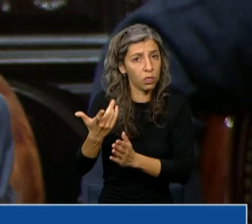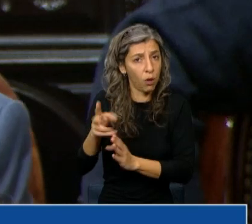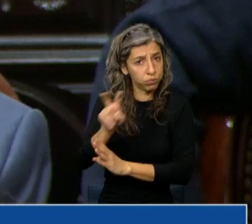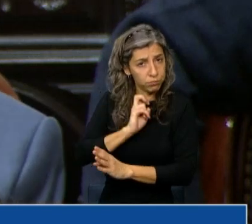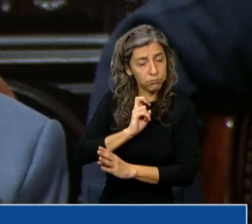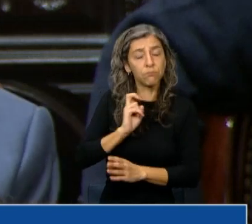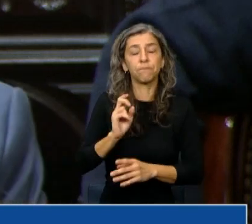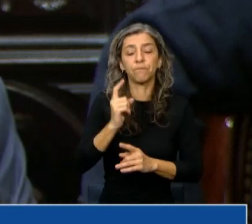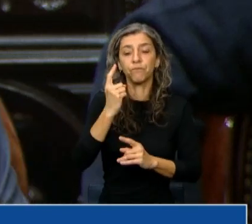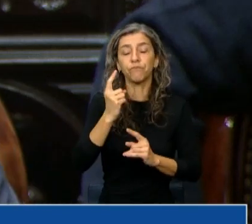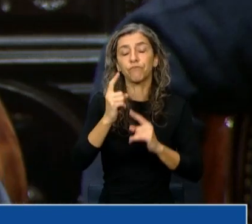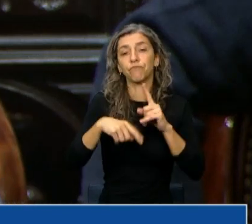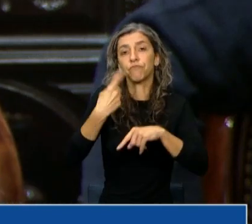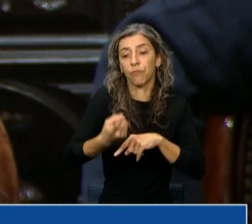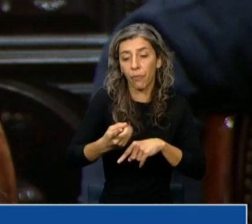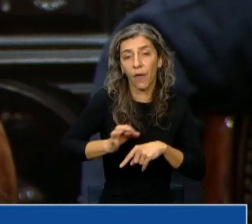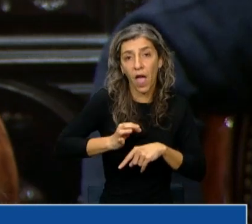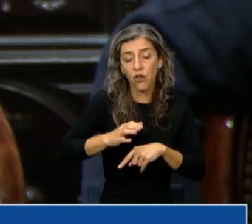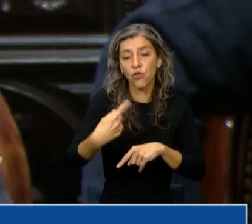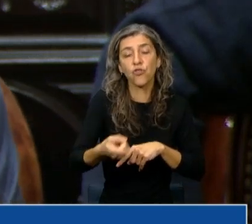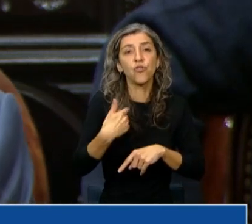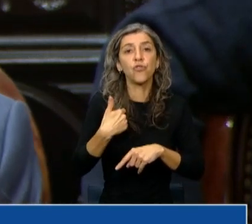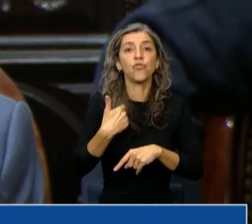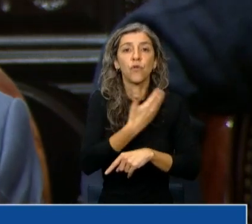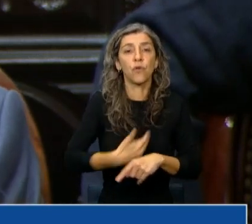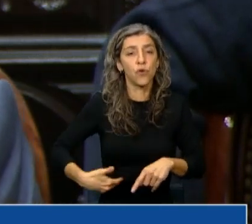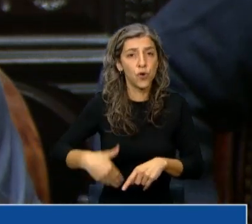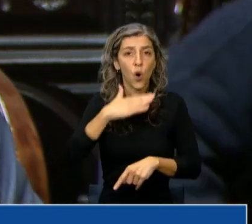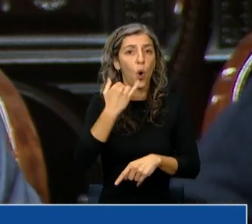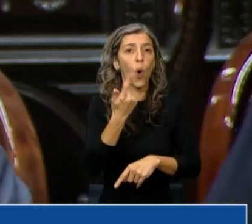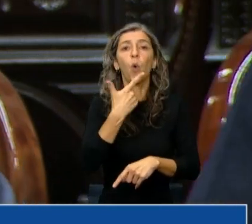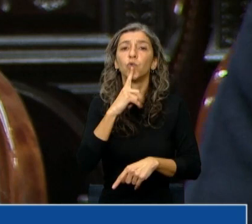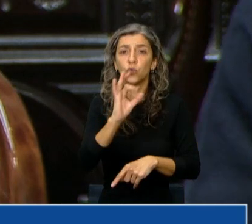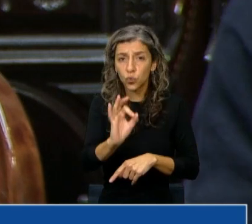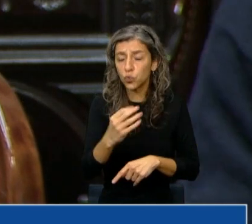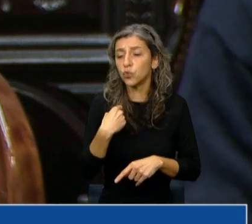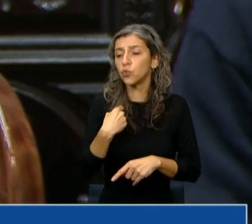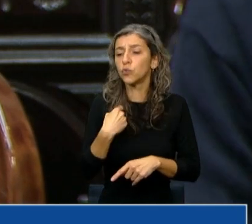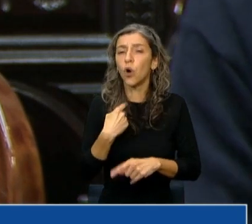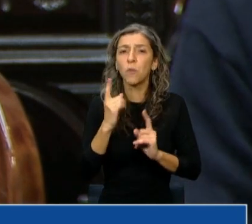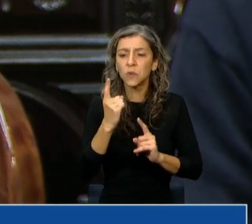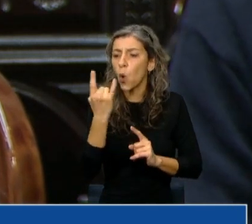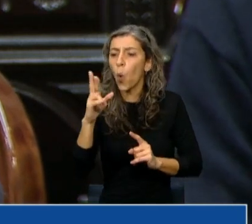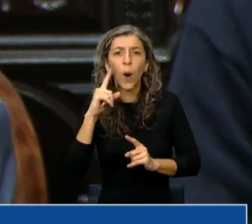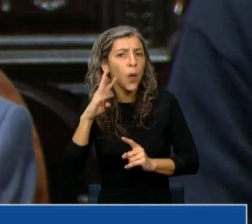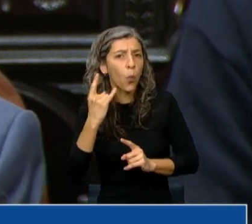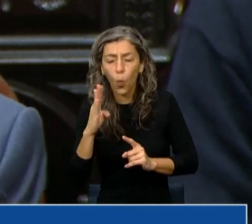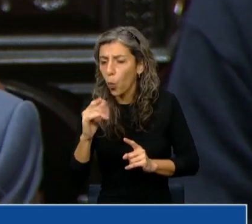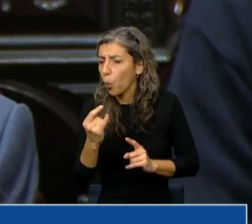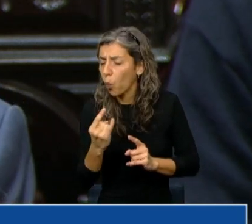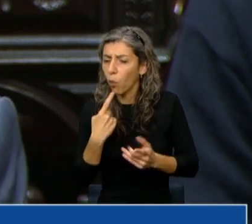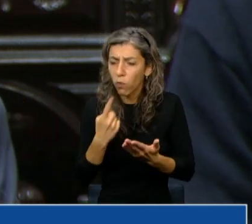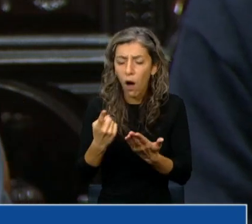el presidente Agustín P. Justo, tomando la base del decreto de Uriburu, hace sancionar una ley y